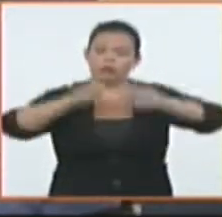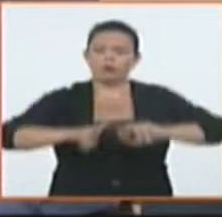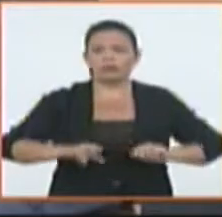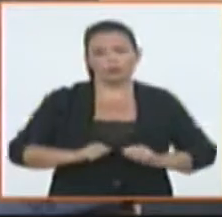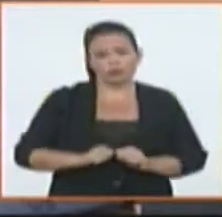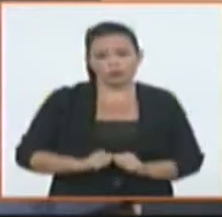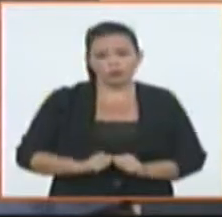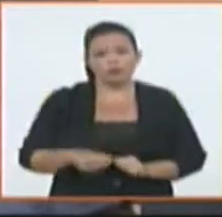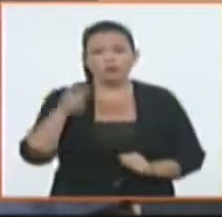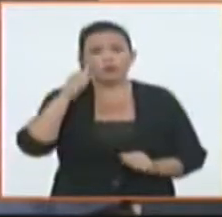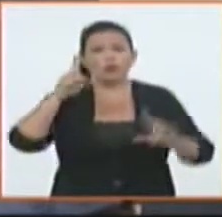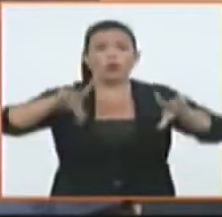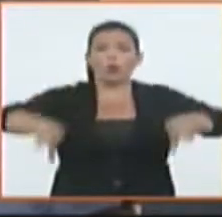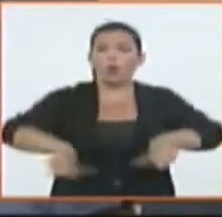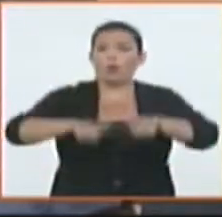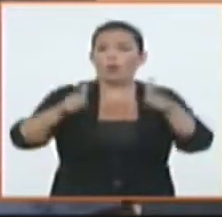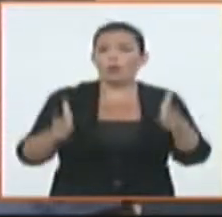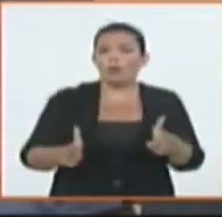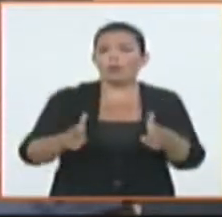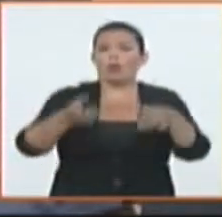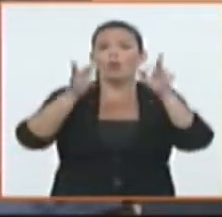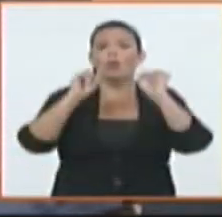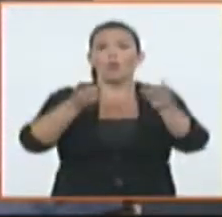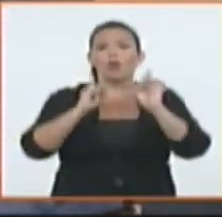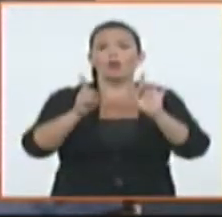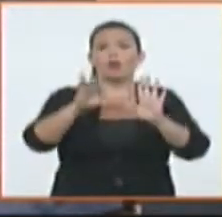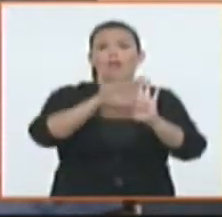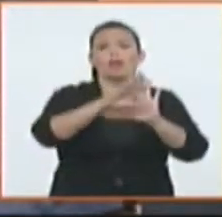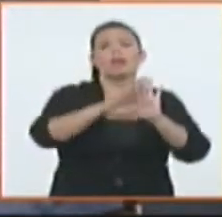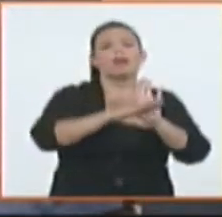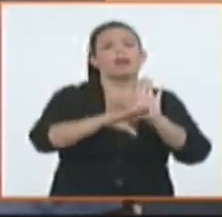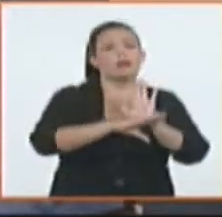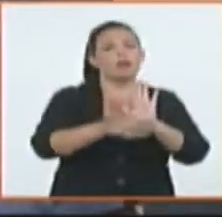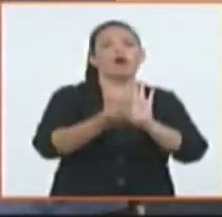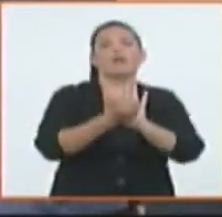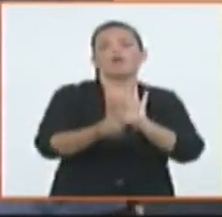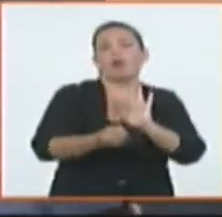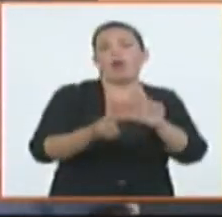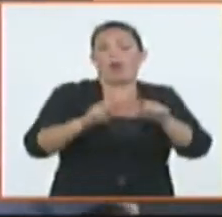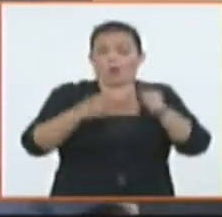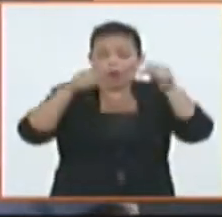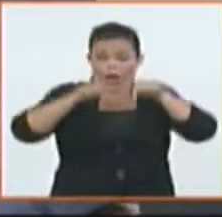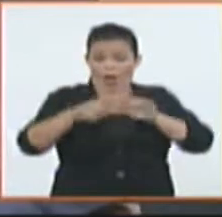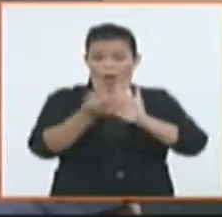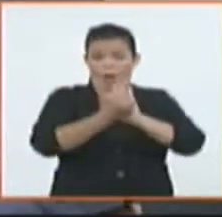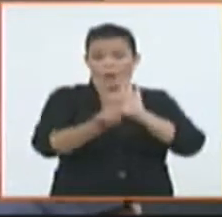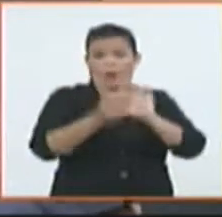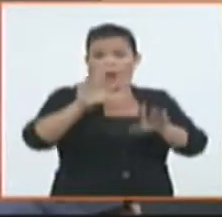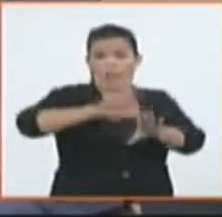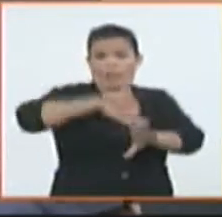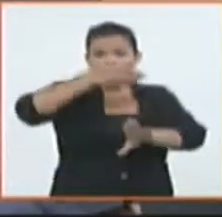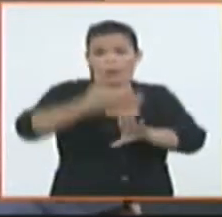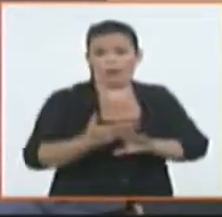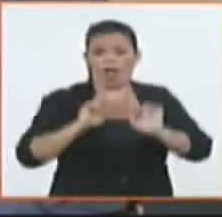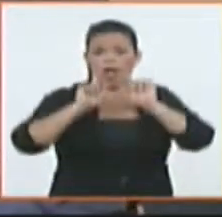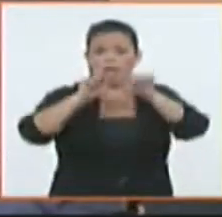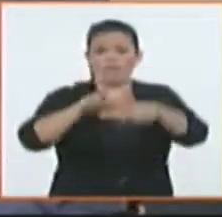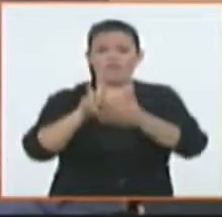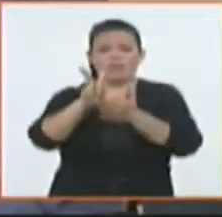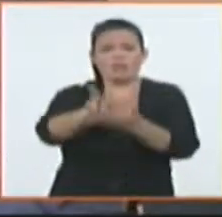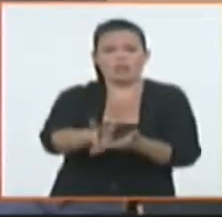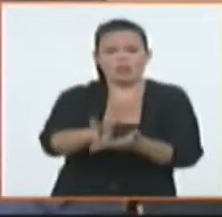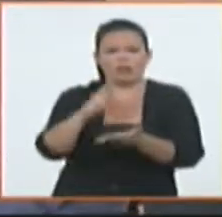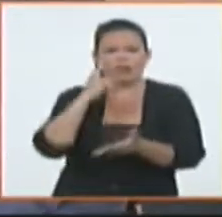políticas aprobadas. No puede ser que aprobemos políticas y después no se controle la implementación. Ahora mismo, cuando hemos ido al trabajo de los barrios, que ha salido el tema de